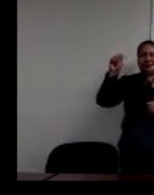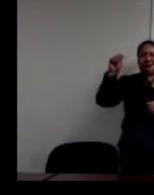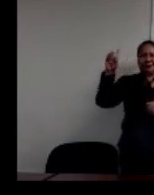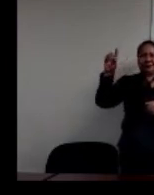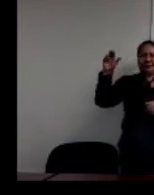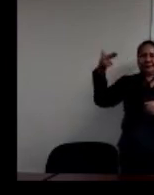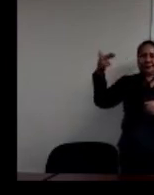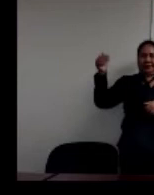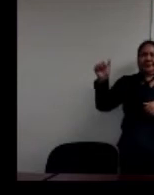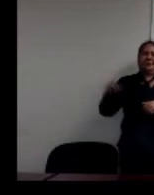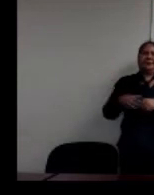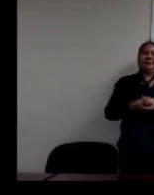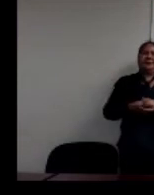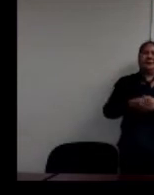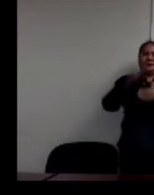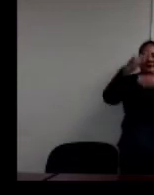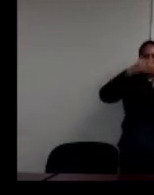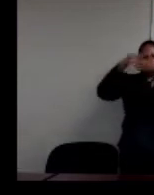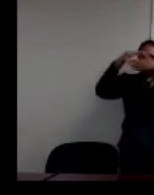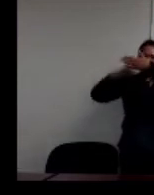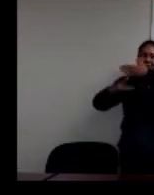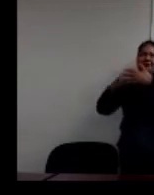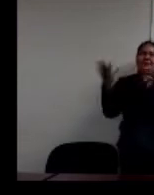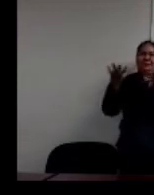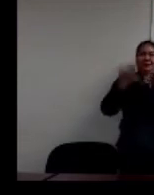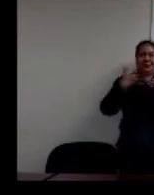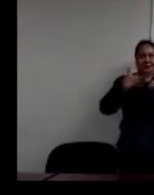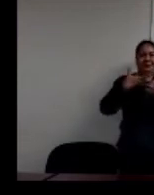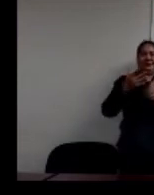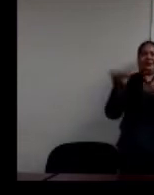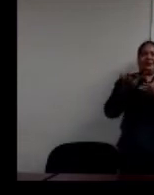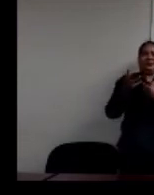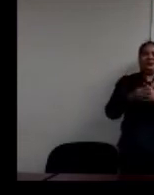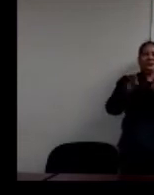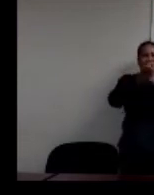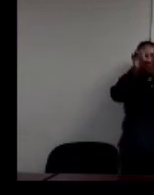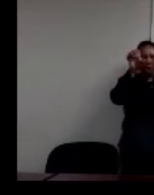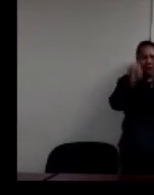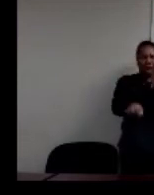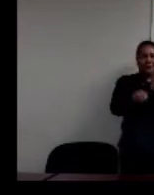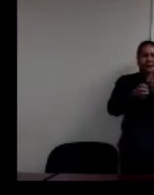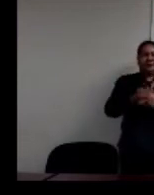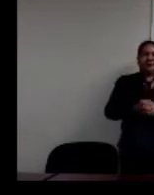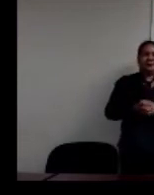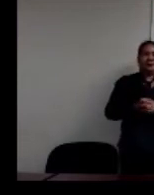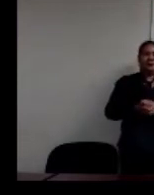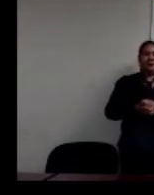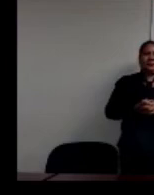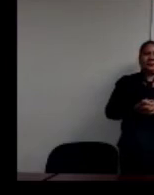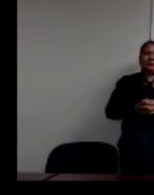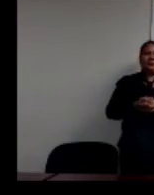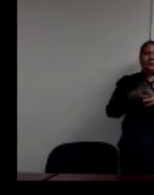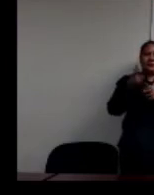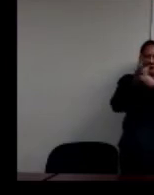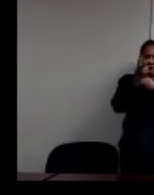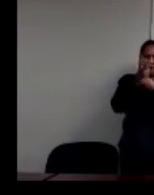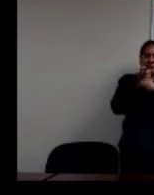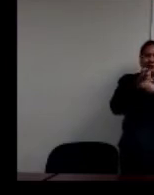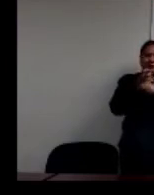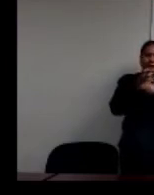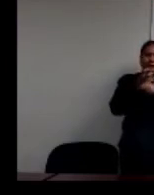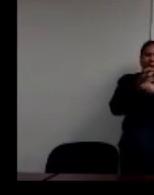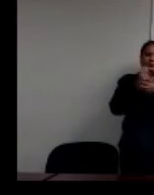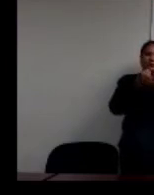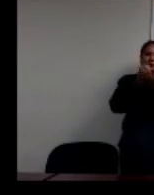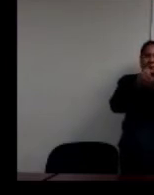En la parte de abajo vienen los manejos que se tienen que hacer. Por ejemplo, nos vamos a ir a la segunda, a lo que es el